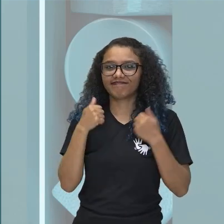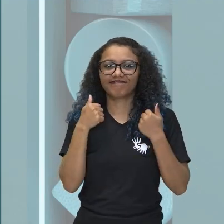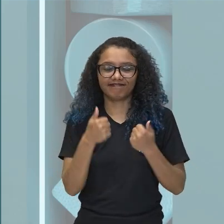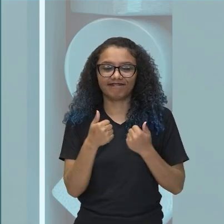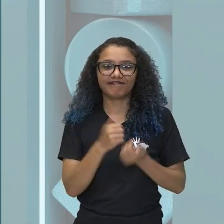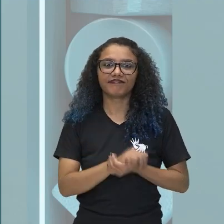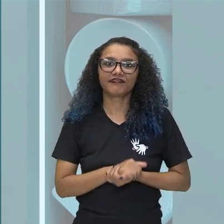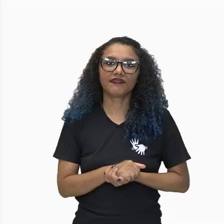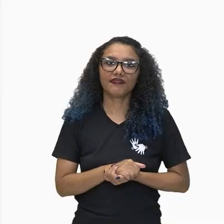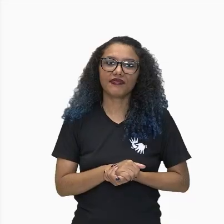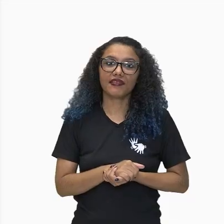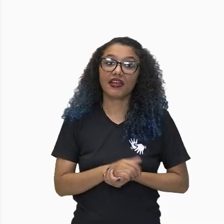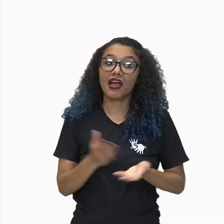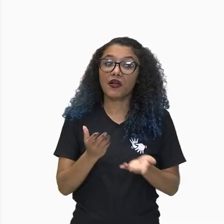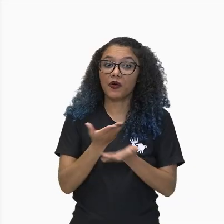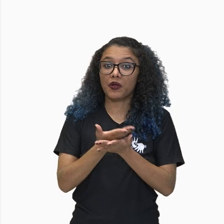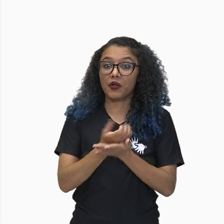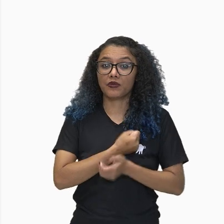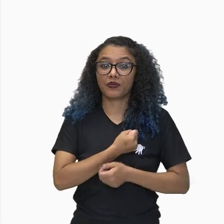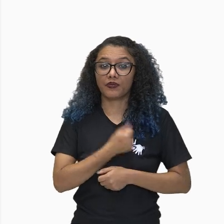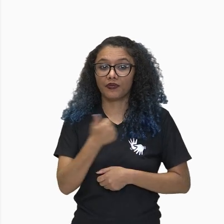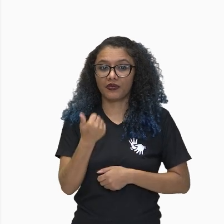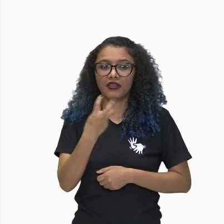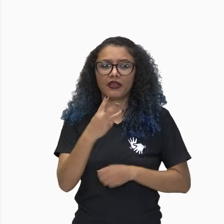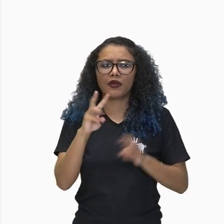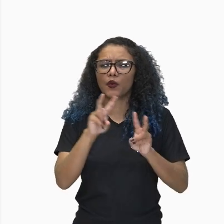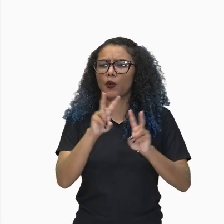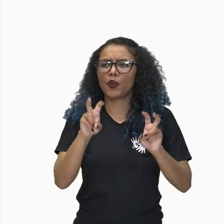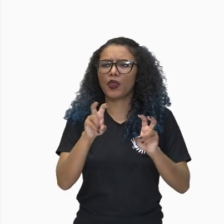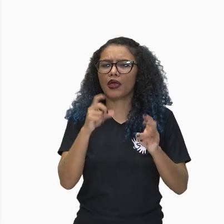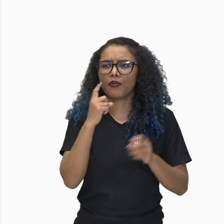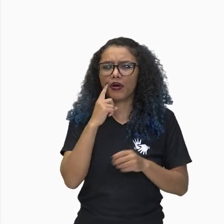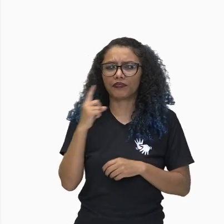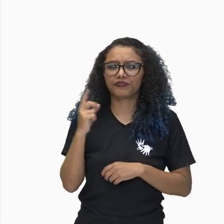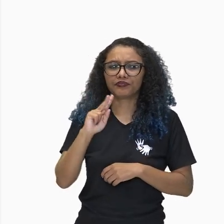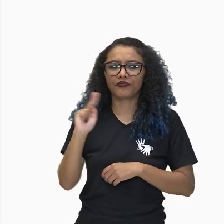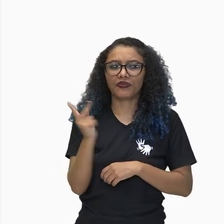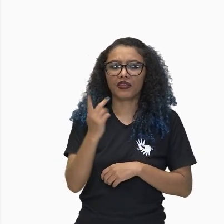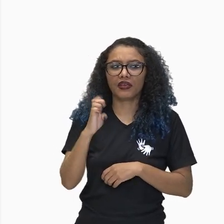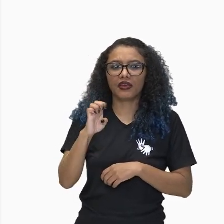Agora, classe 13, objeto de conhecimento,